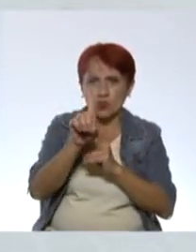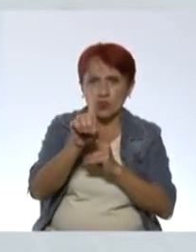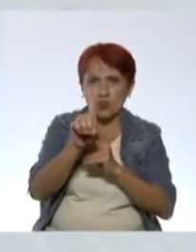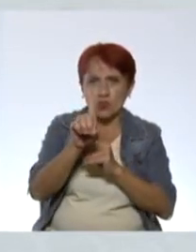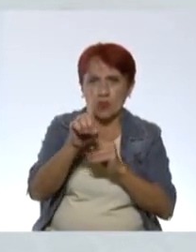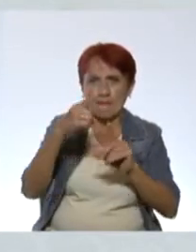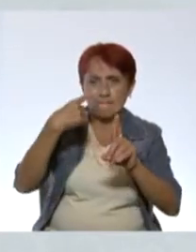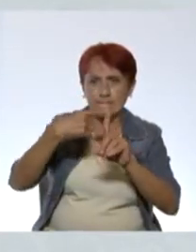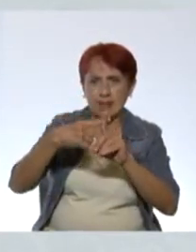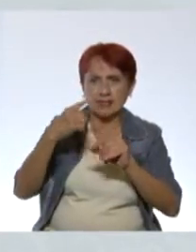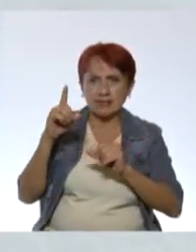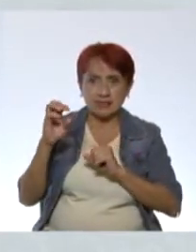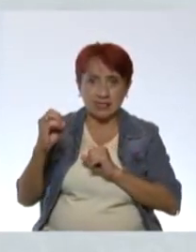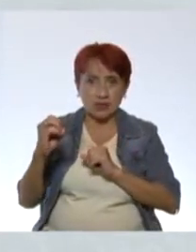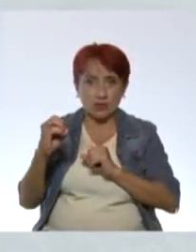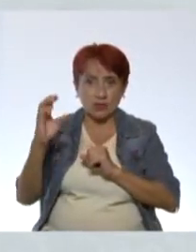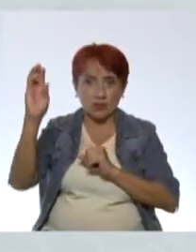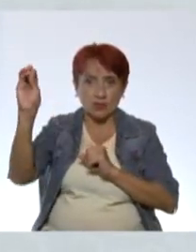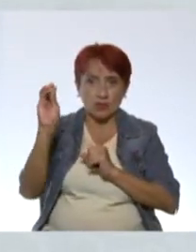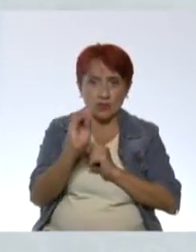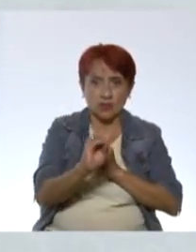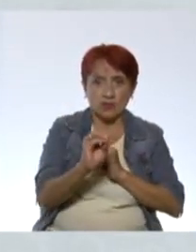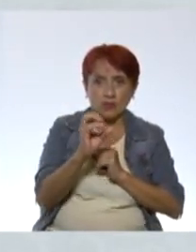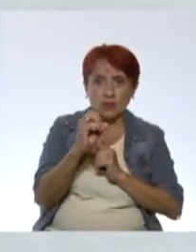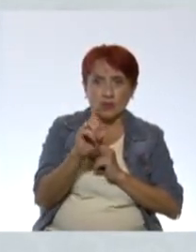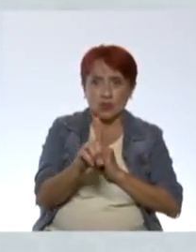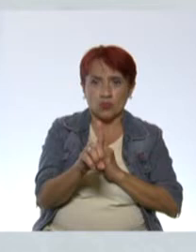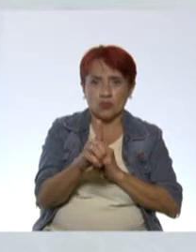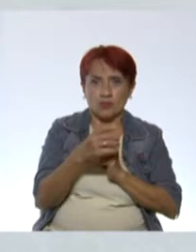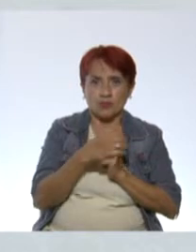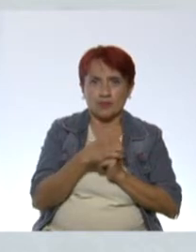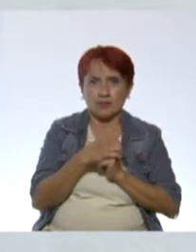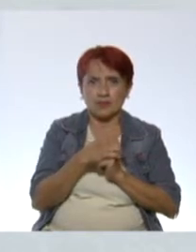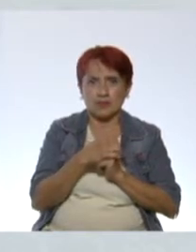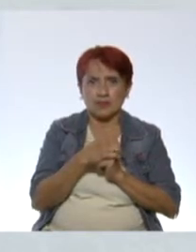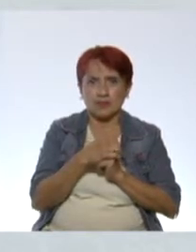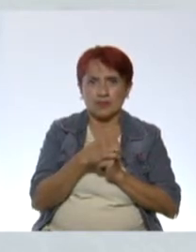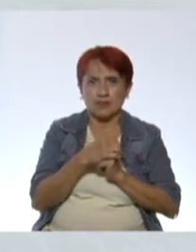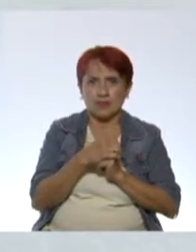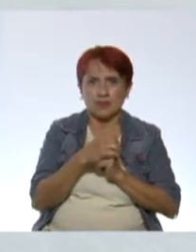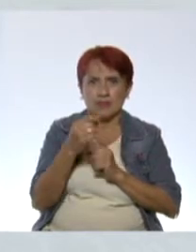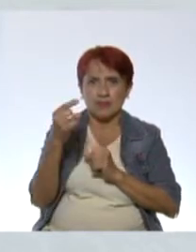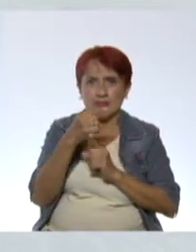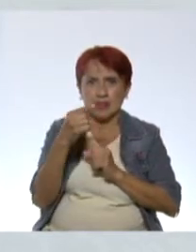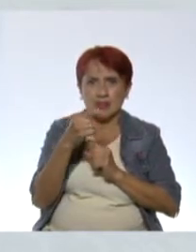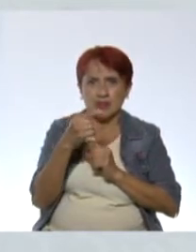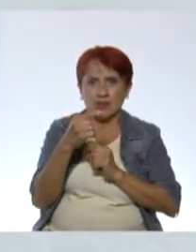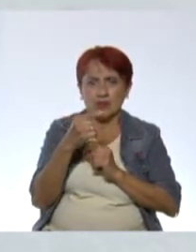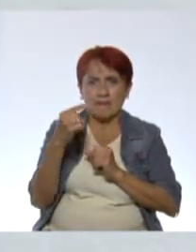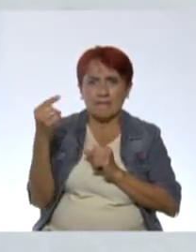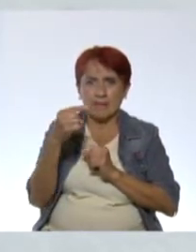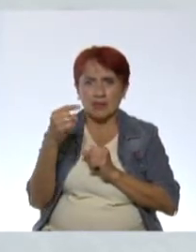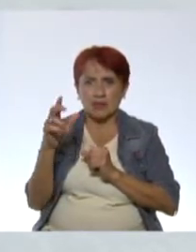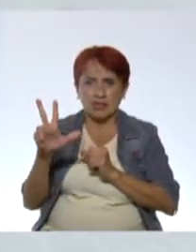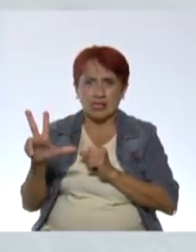sería 1 más 0, 1. Voy a la siguiente, menos